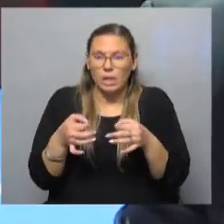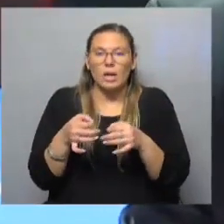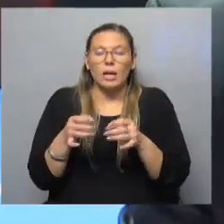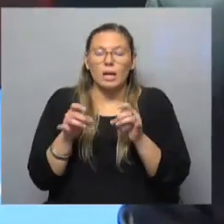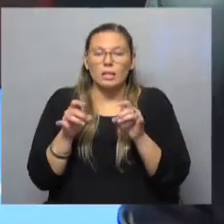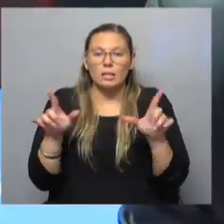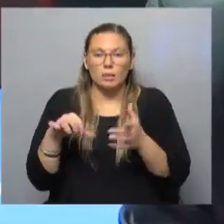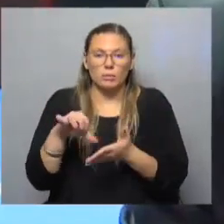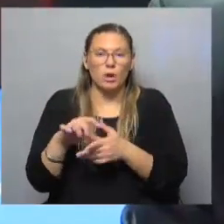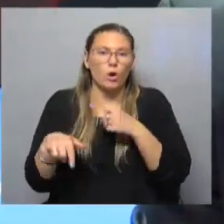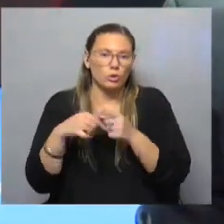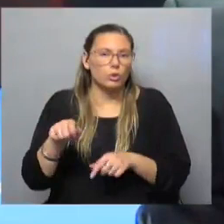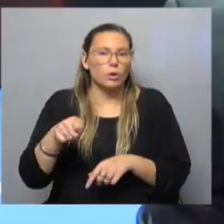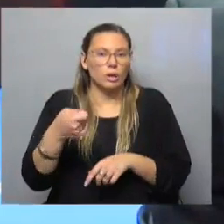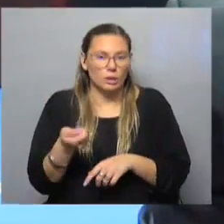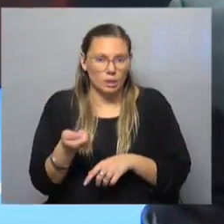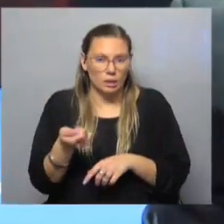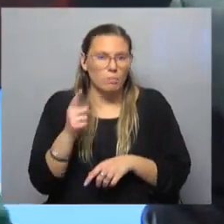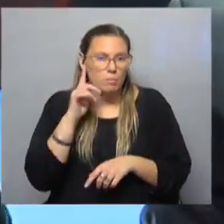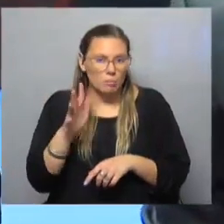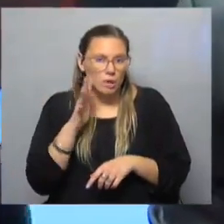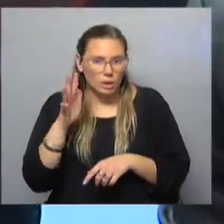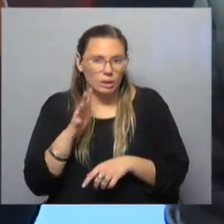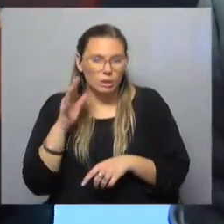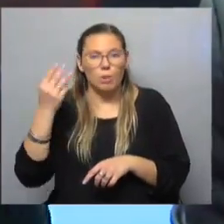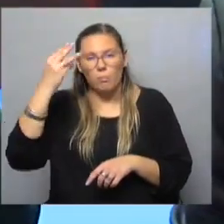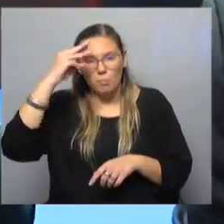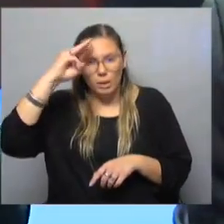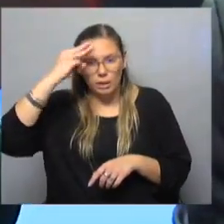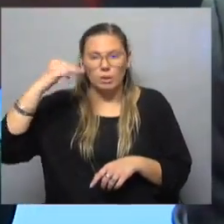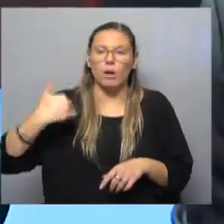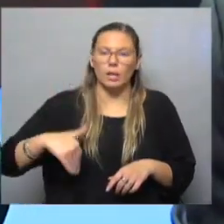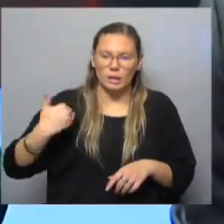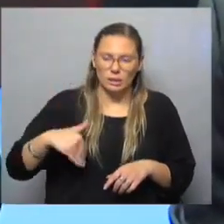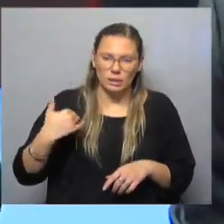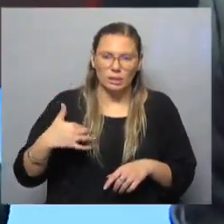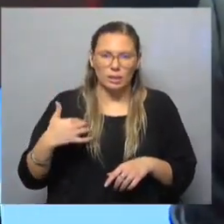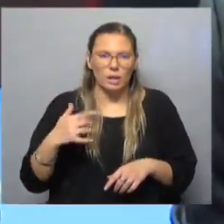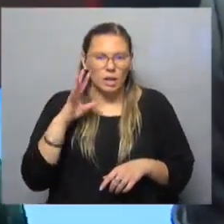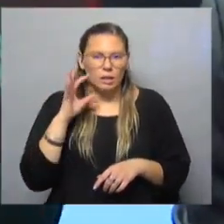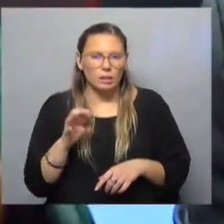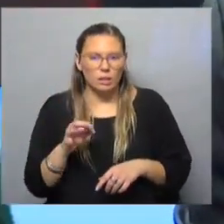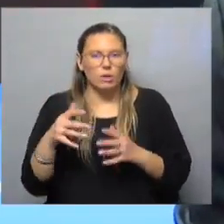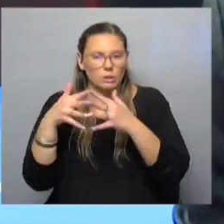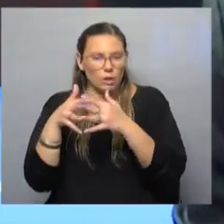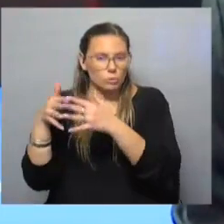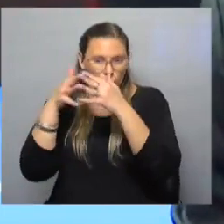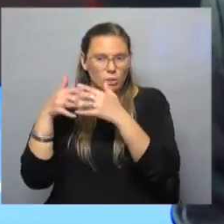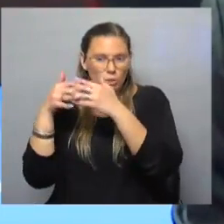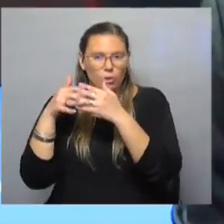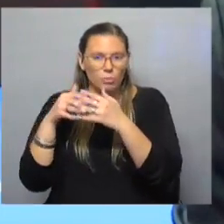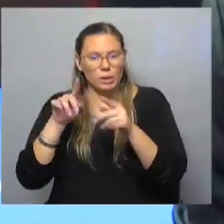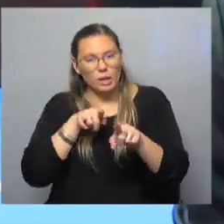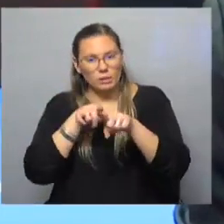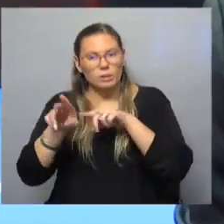bueno, otros canales, me imagino que deben ser México, Argentina y creo que también Estados Unidos, van a